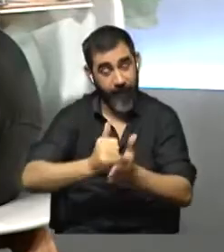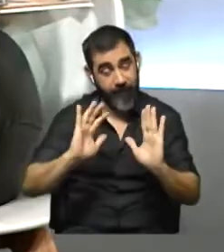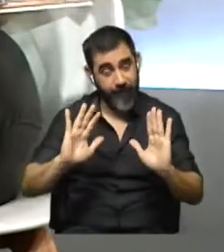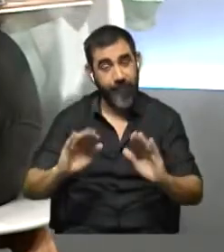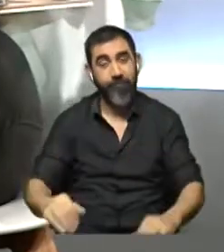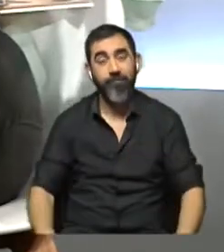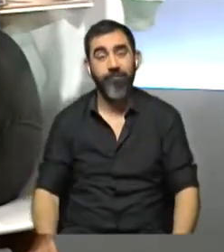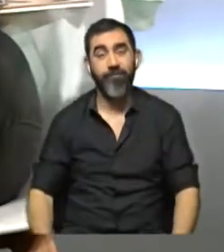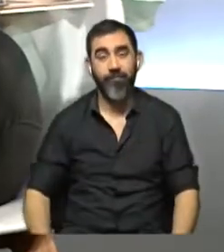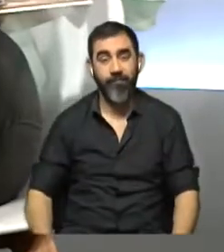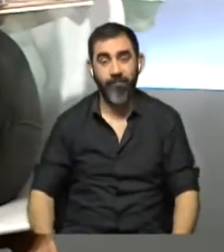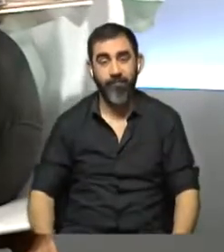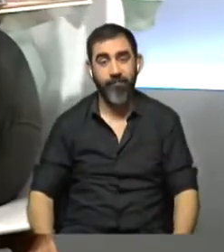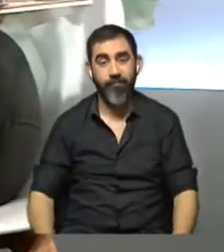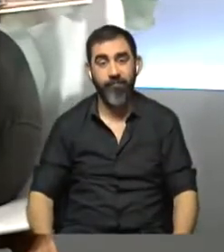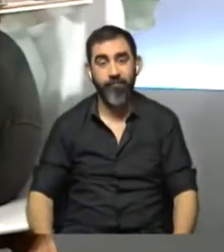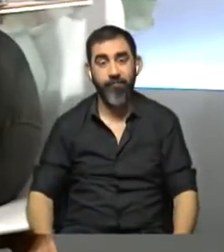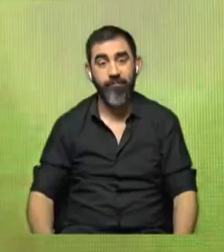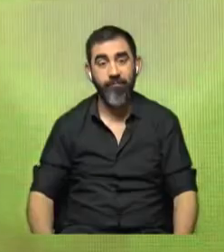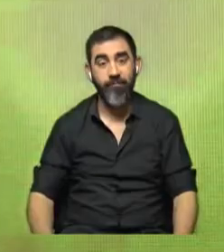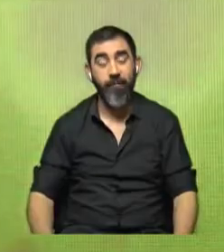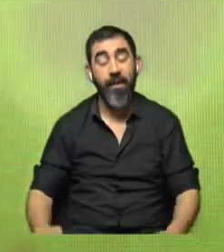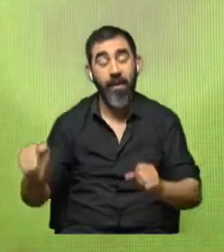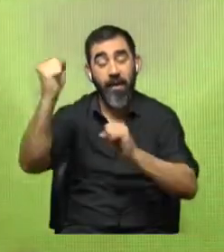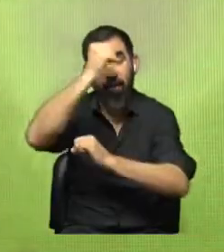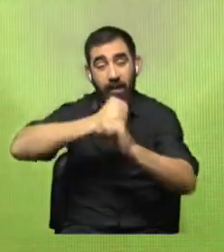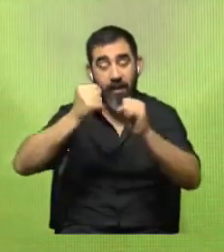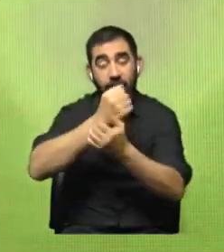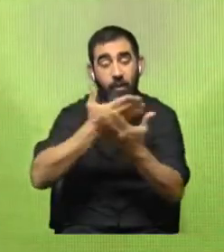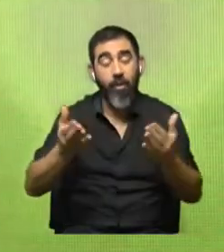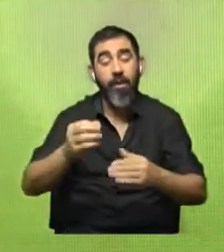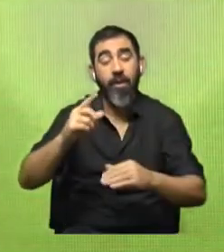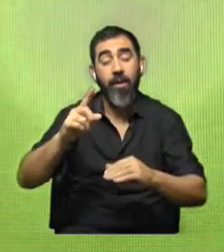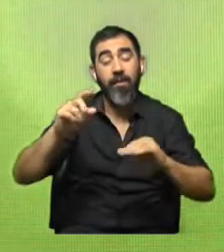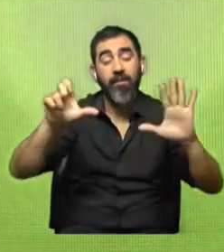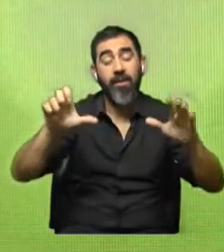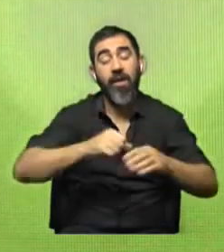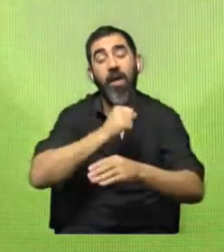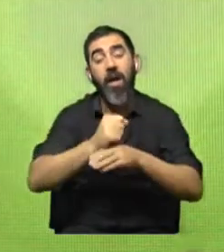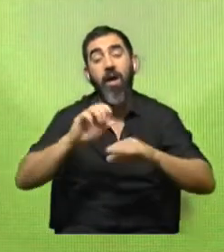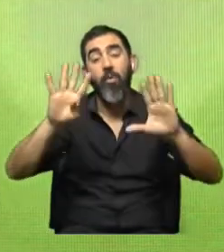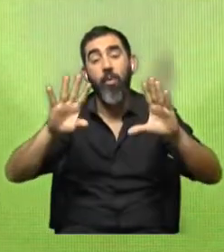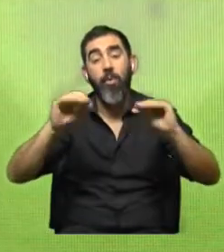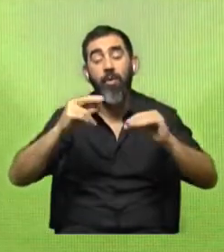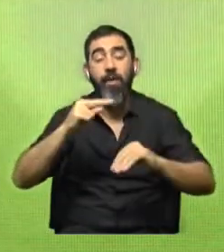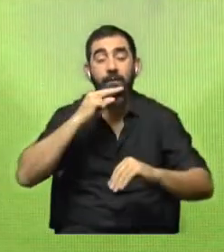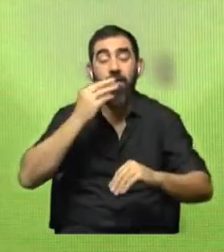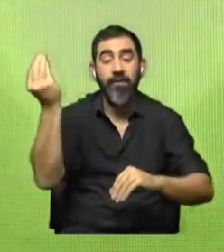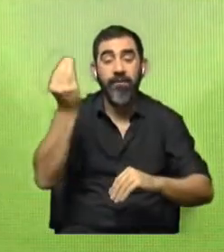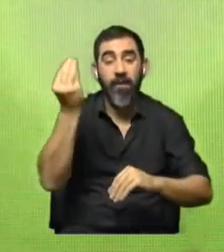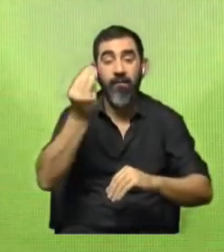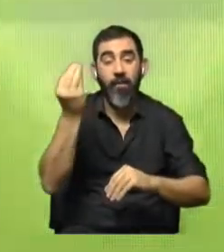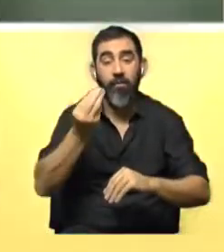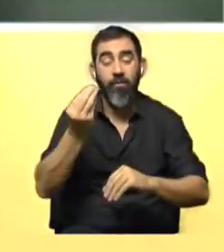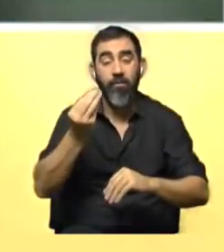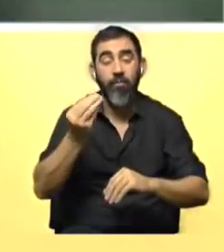estar, camioncito. sí, va a estar. Recordemos, ingeniería de muestra de 18 a 21, este viernes y sábado, es